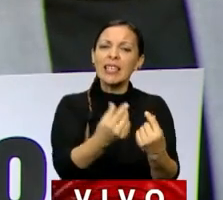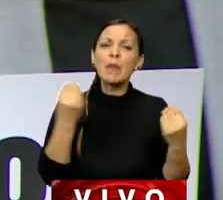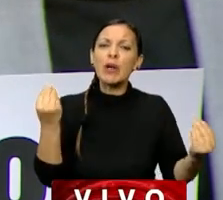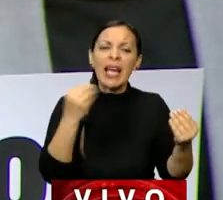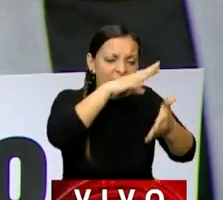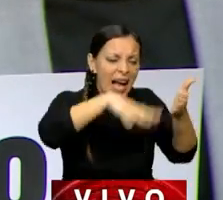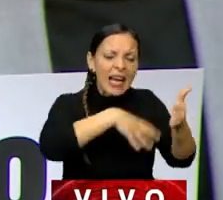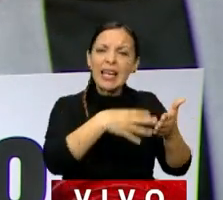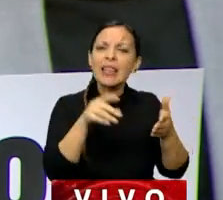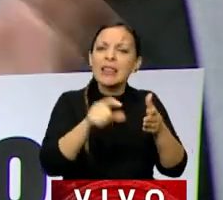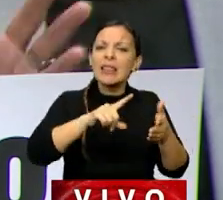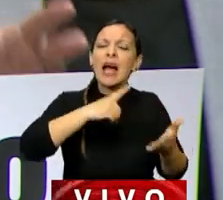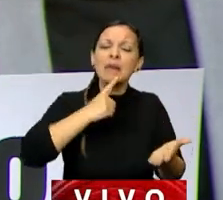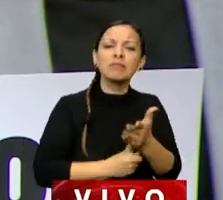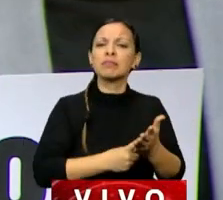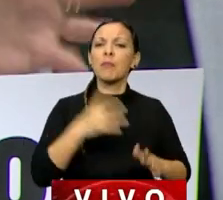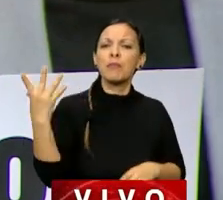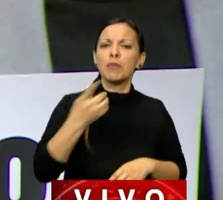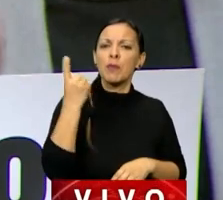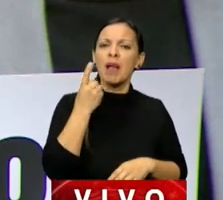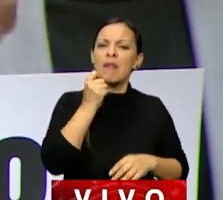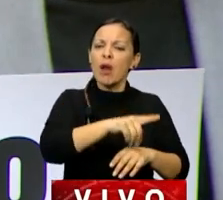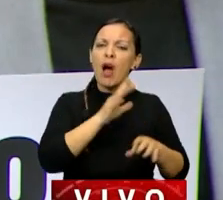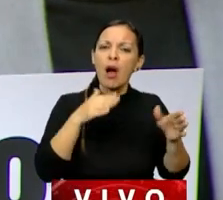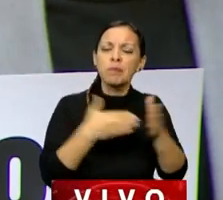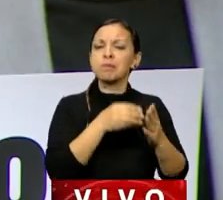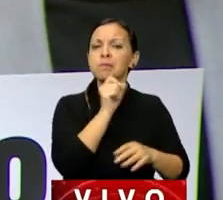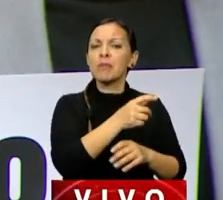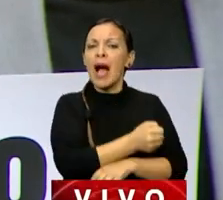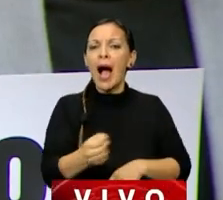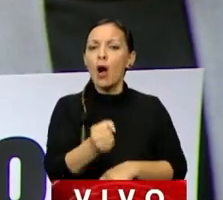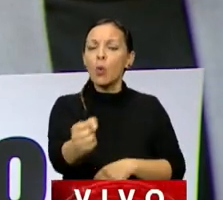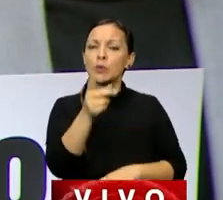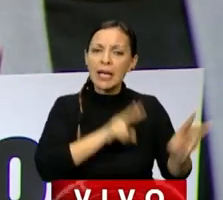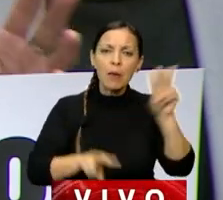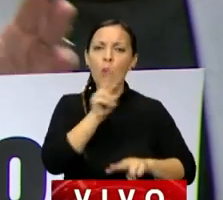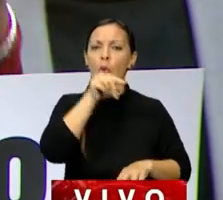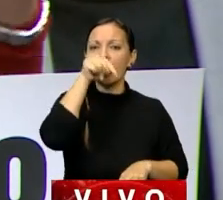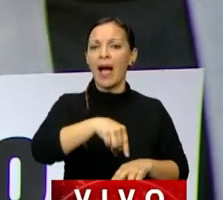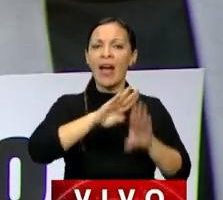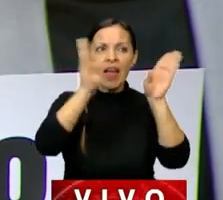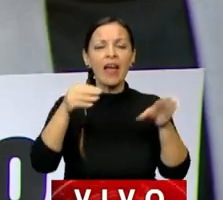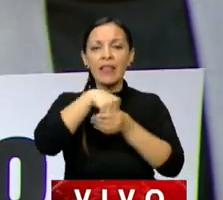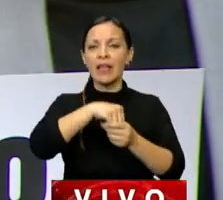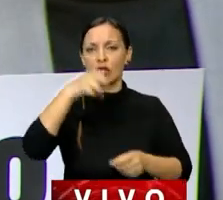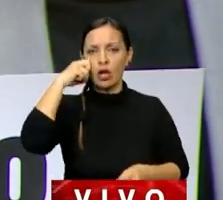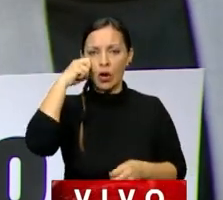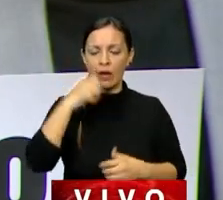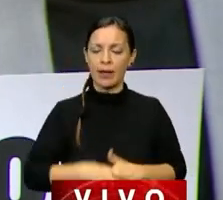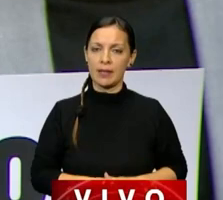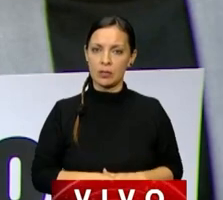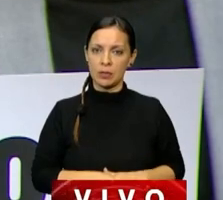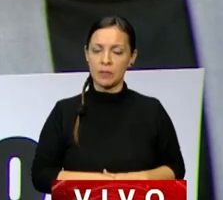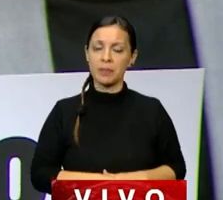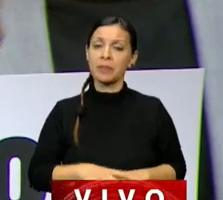agenda patronal, proimperialista, ajustadora que se lleva adelante en esta Cámara y en el conjunto de